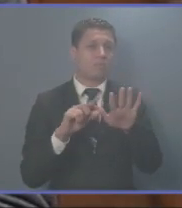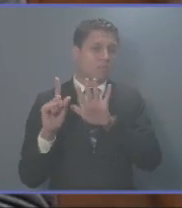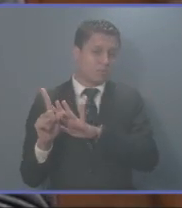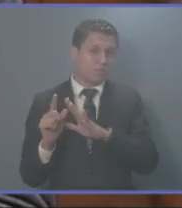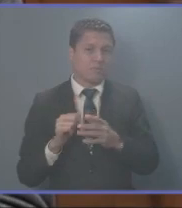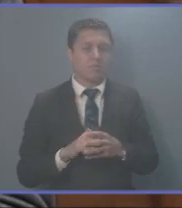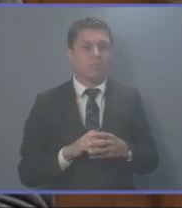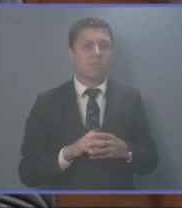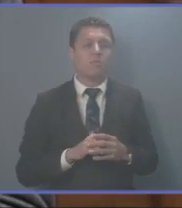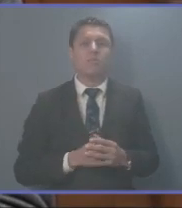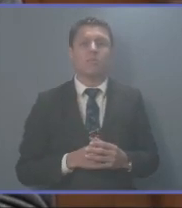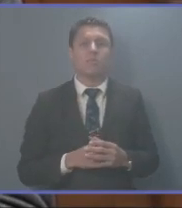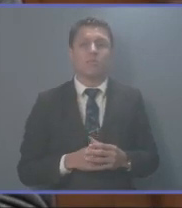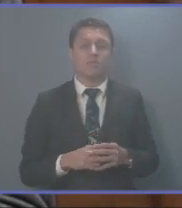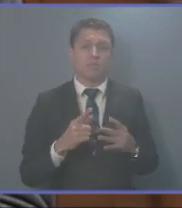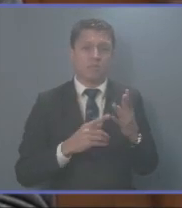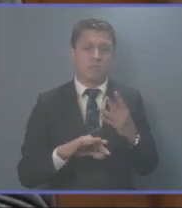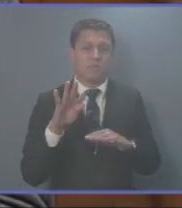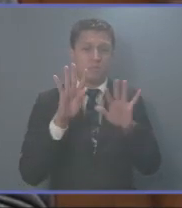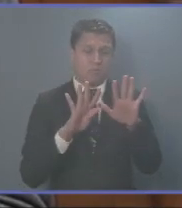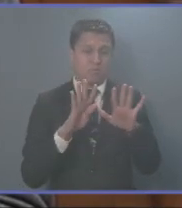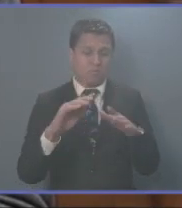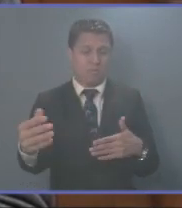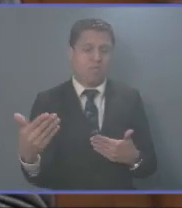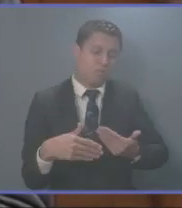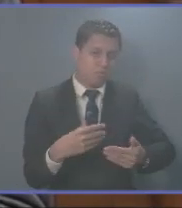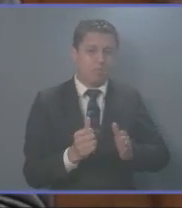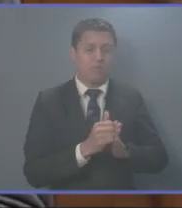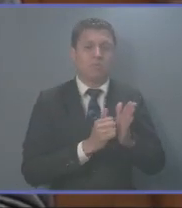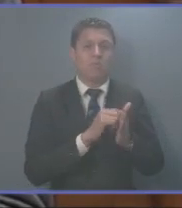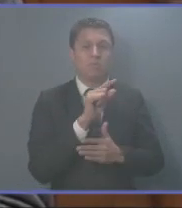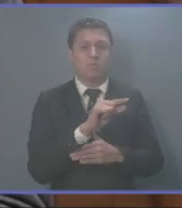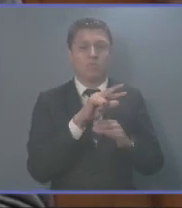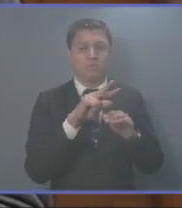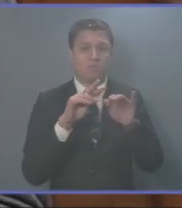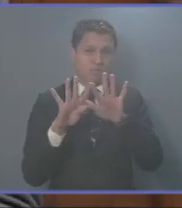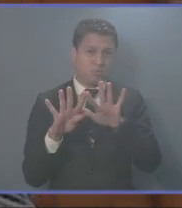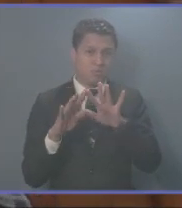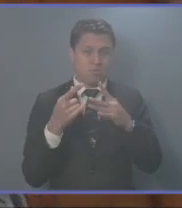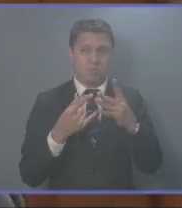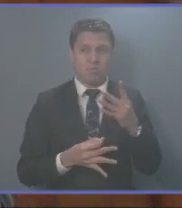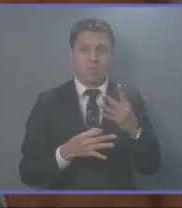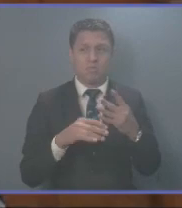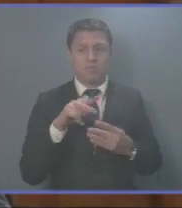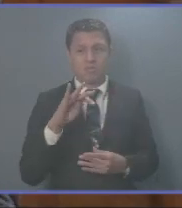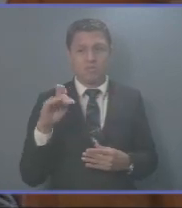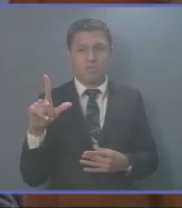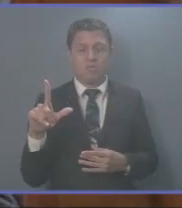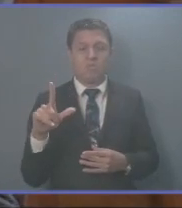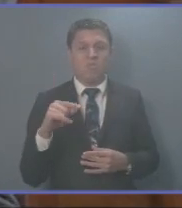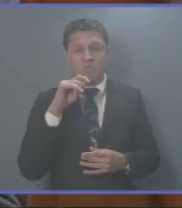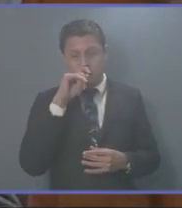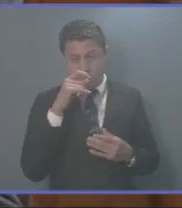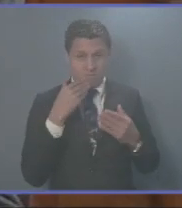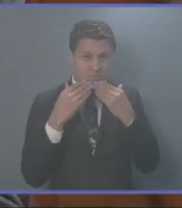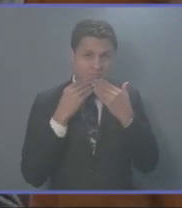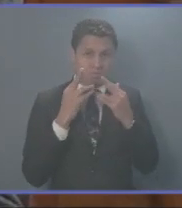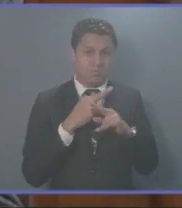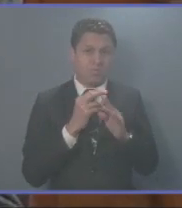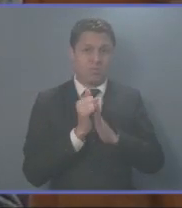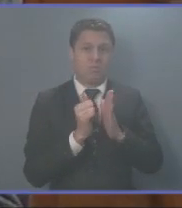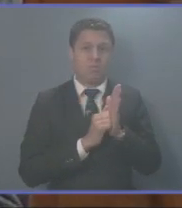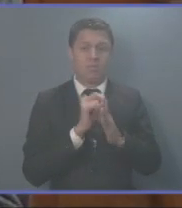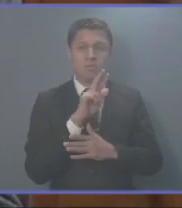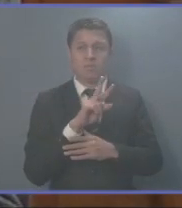366 y derogar el numeral 9 del artículo 129 del Código Penal y reformar los